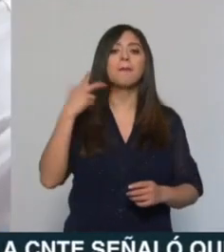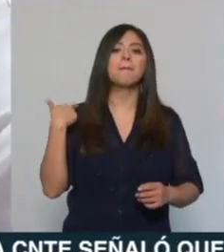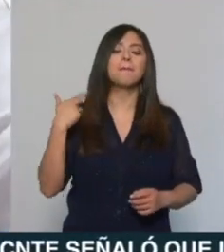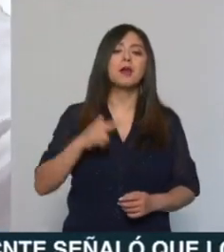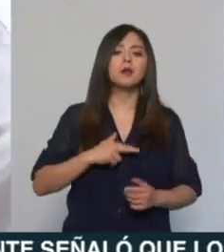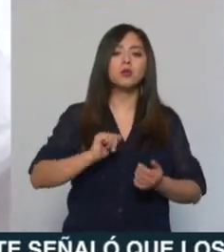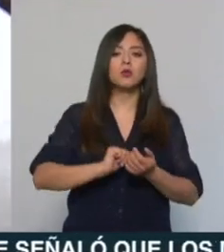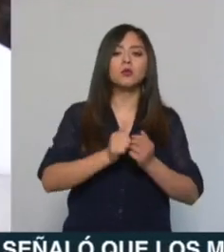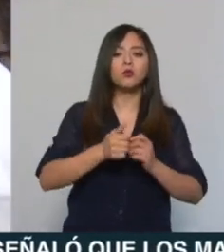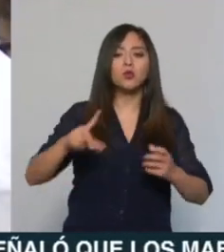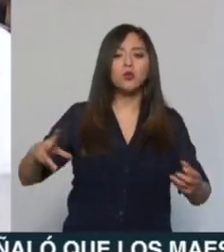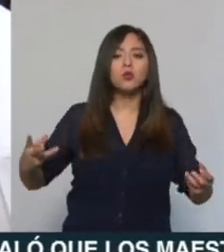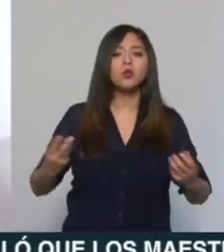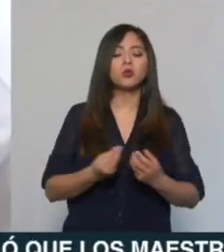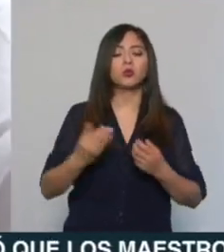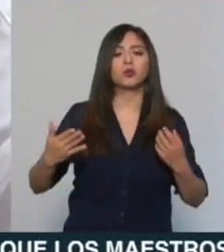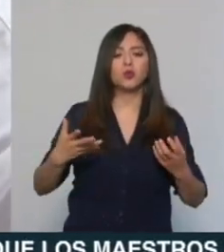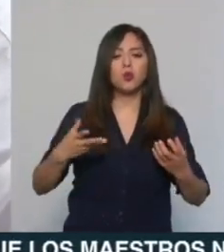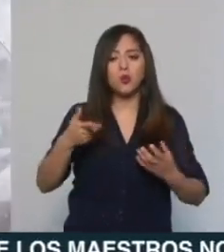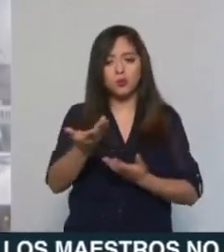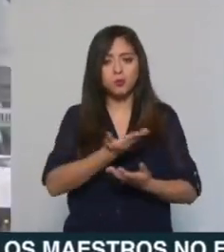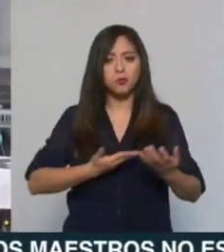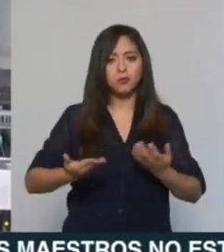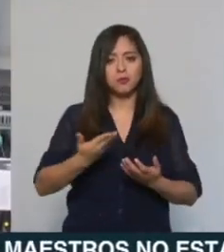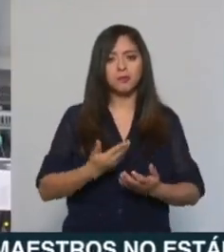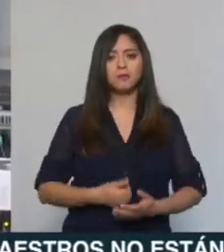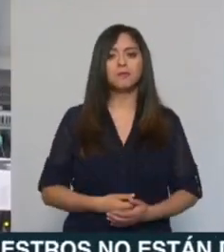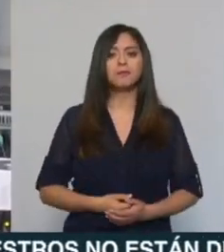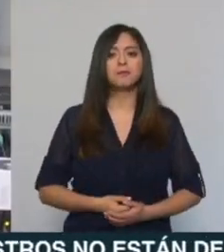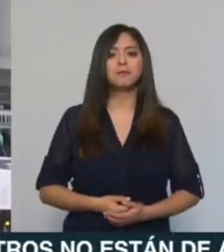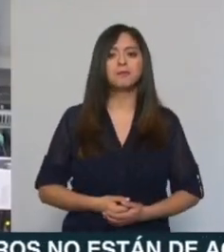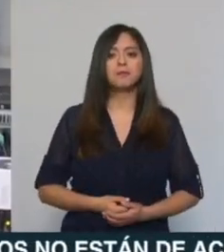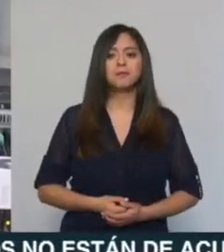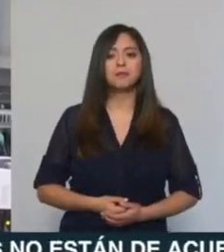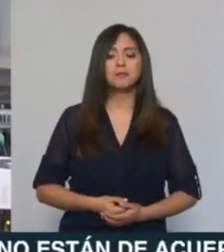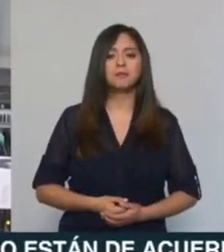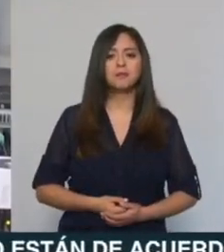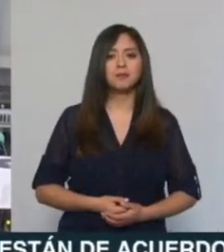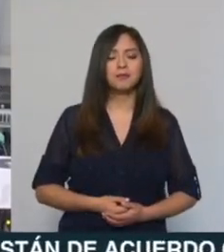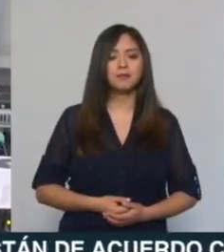les brinda convivencia sana. Con imágenes de Jorge Barajas, Mariana Sánchez, 21 Noticias.